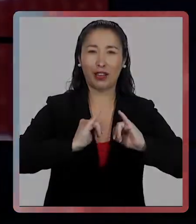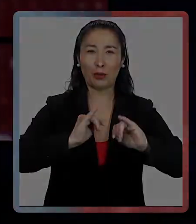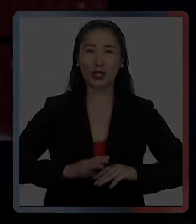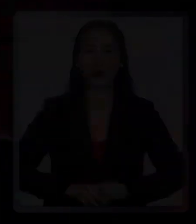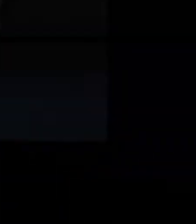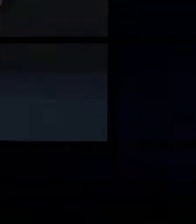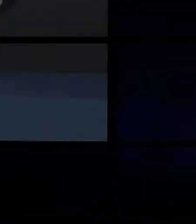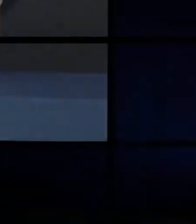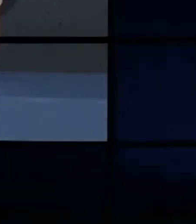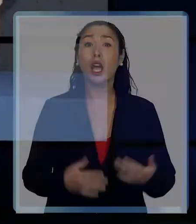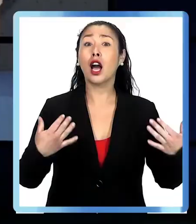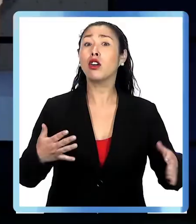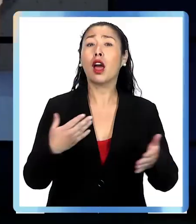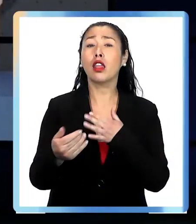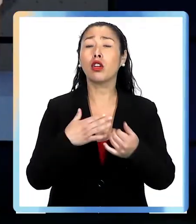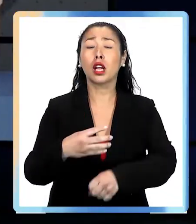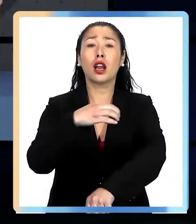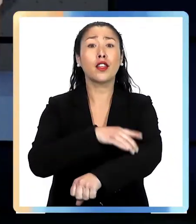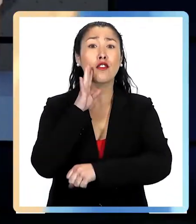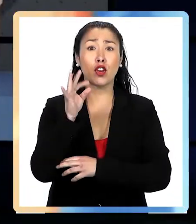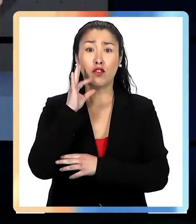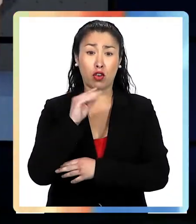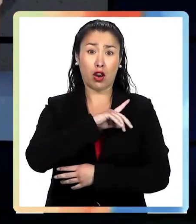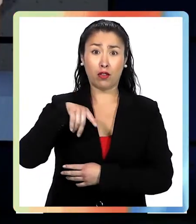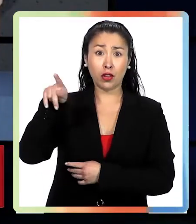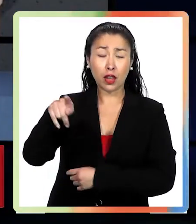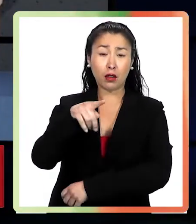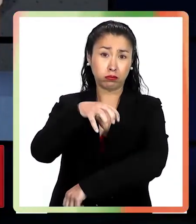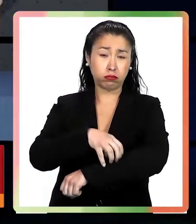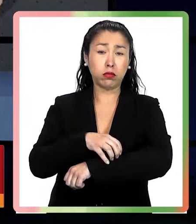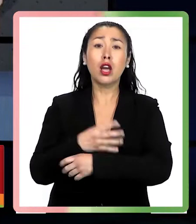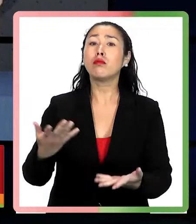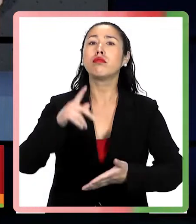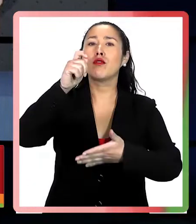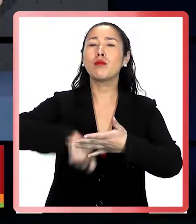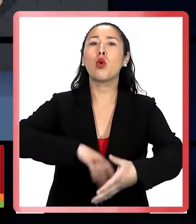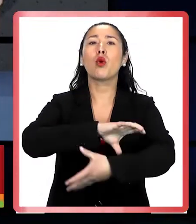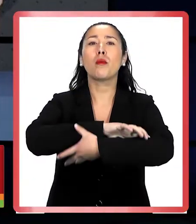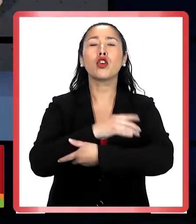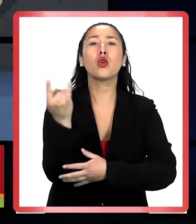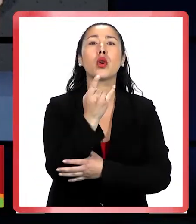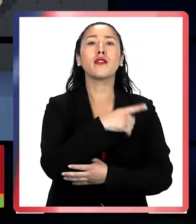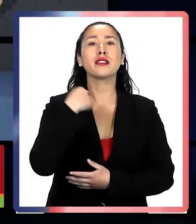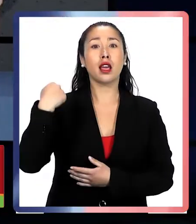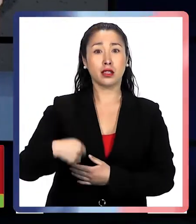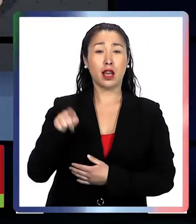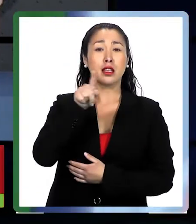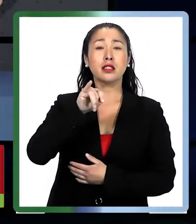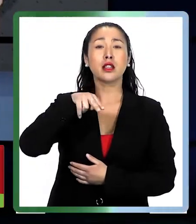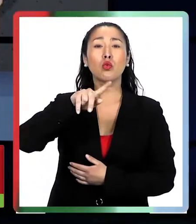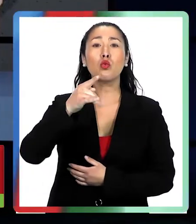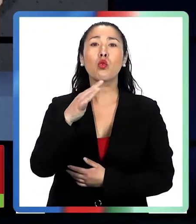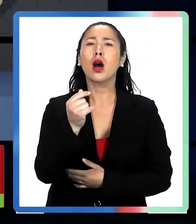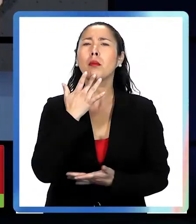vuelta. Nos vamos al Biobío. El gobierno regional firmó un convenio de colaboración con la Universidad China de